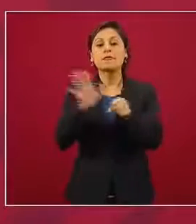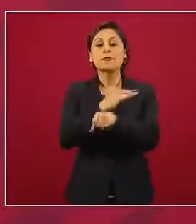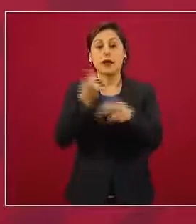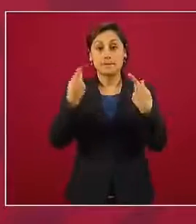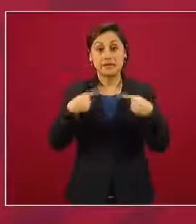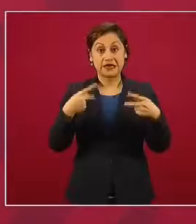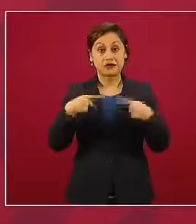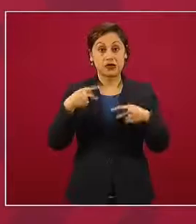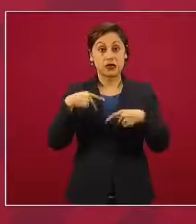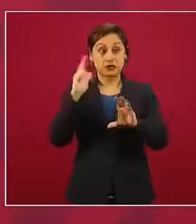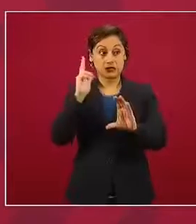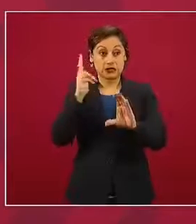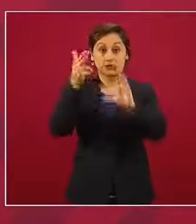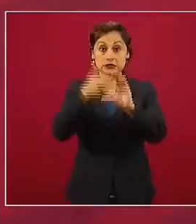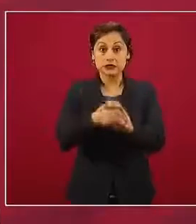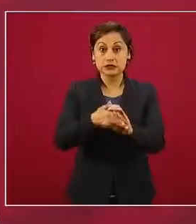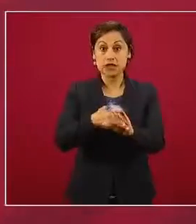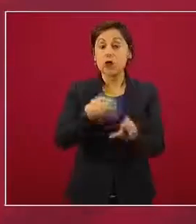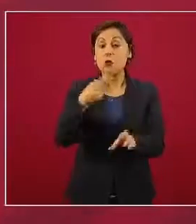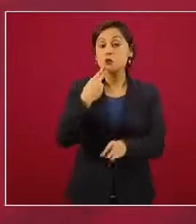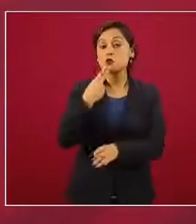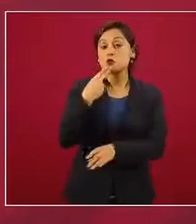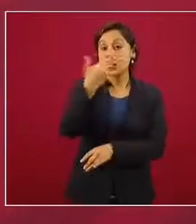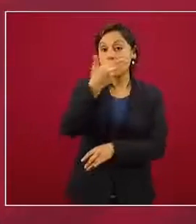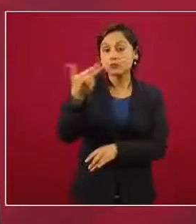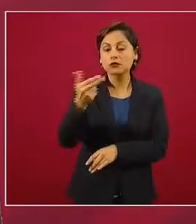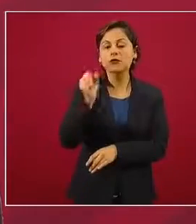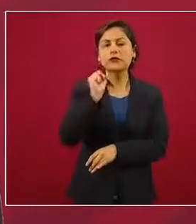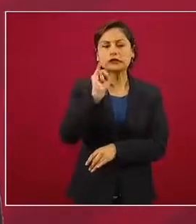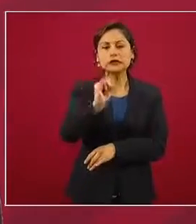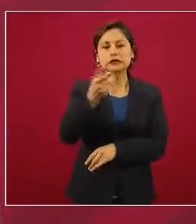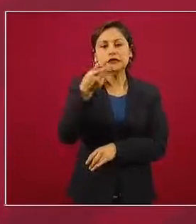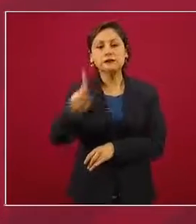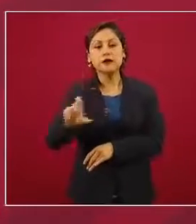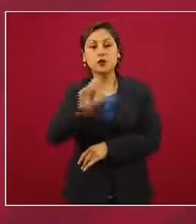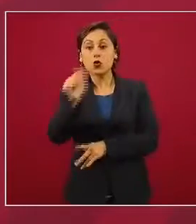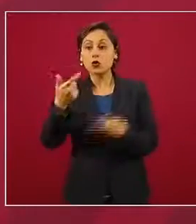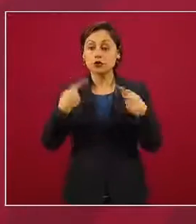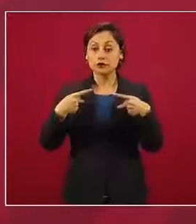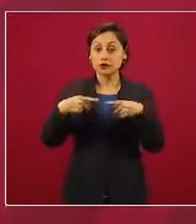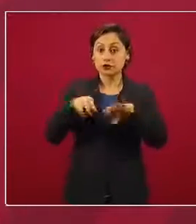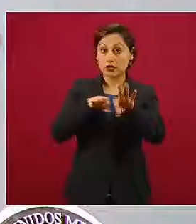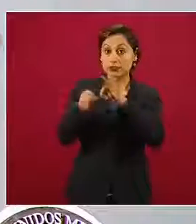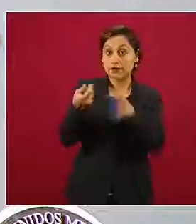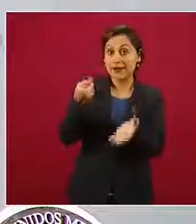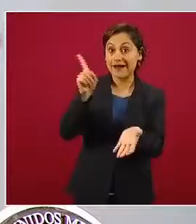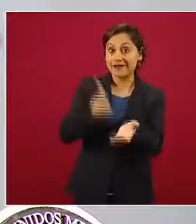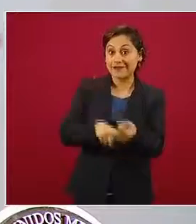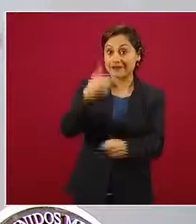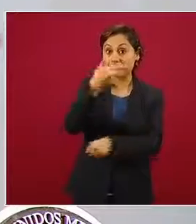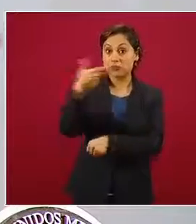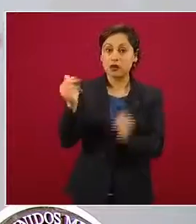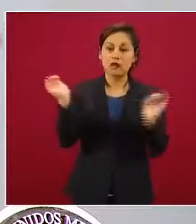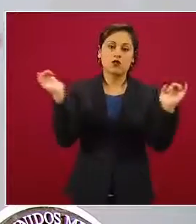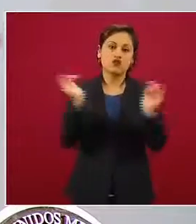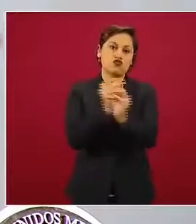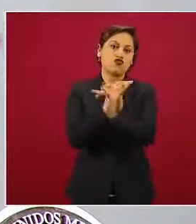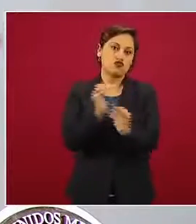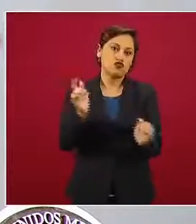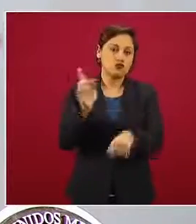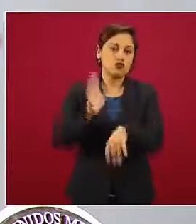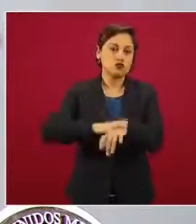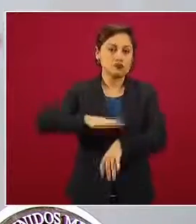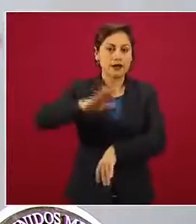sino el personal que atiende a los hoteles o que opera los hoteles y también los proveedores de